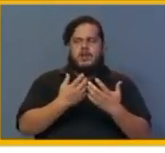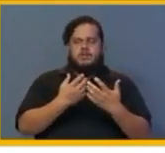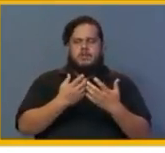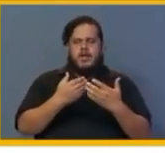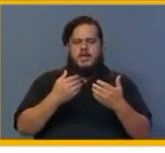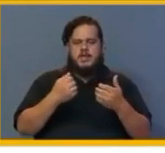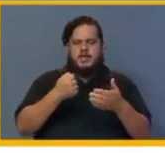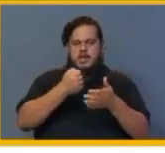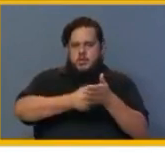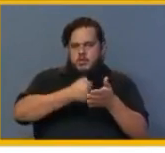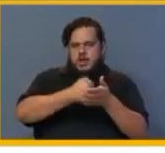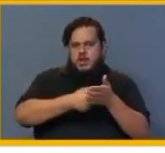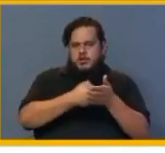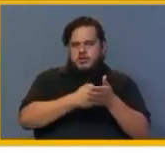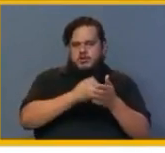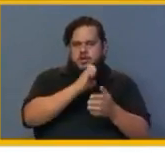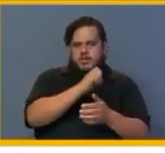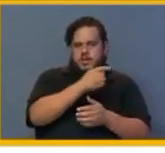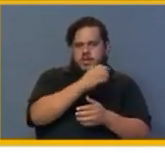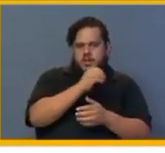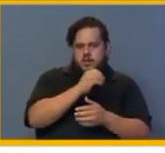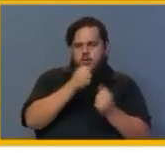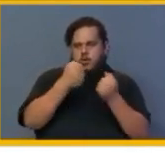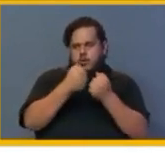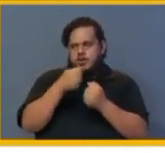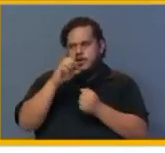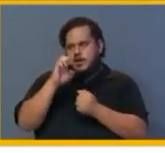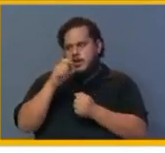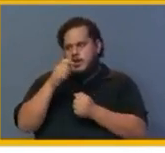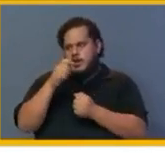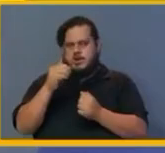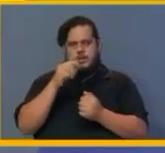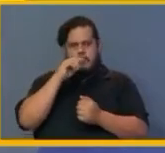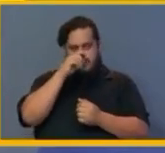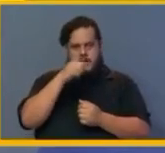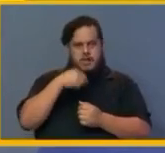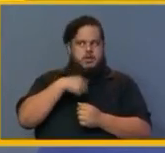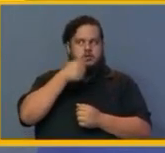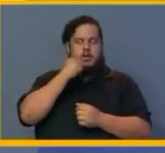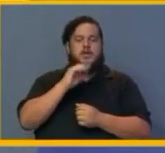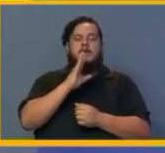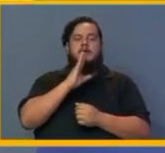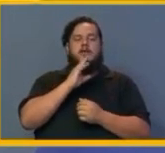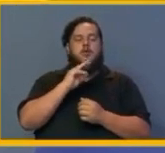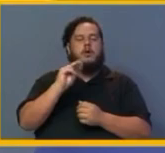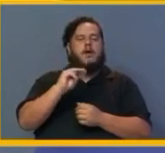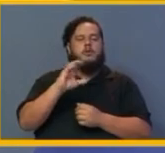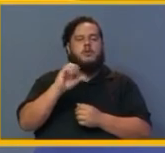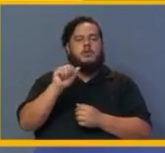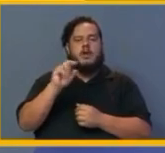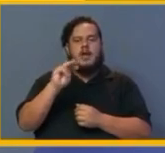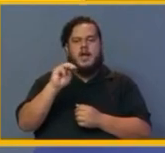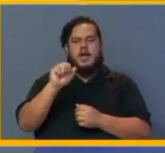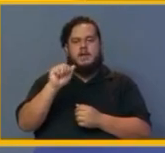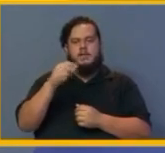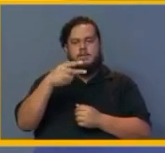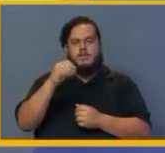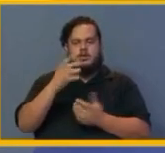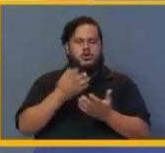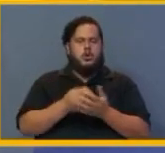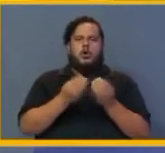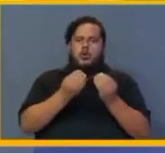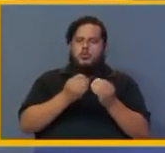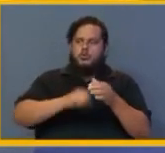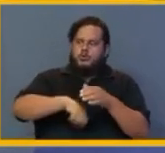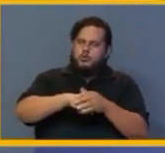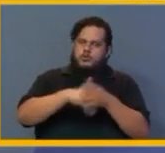hacer y lo que me están pidiendo que haga. Sí. Y yo ayer monté escuchando, por ejemplo, a Mario Camacho, que decía, siento que muchos futbolistas recurren primero a